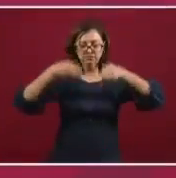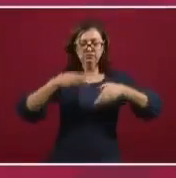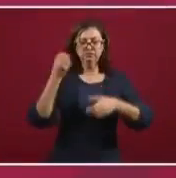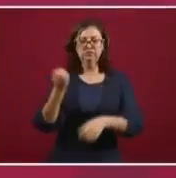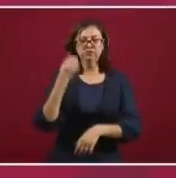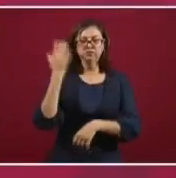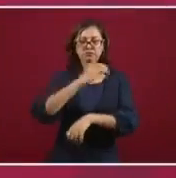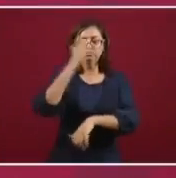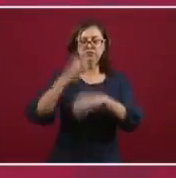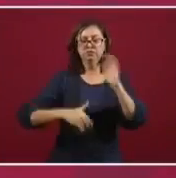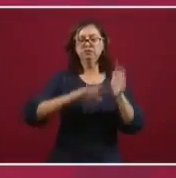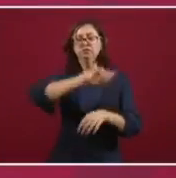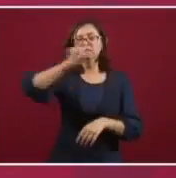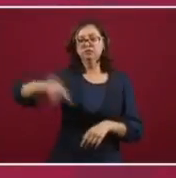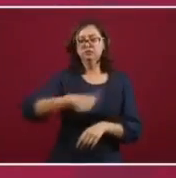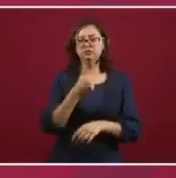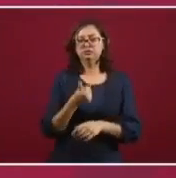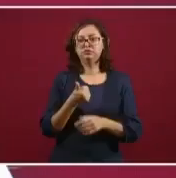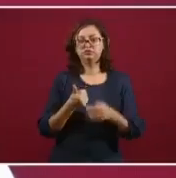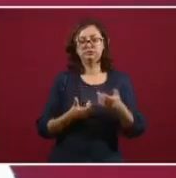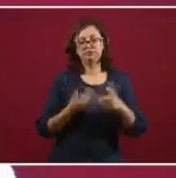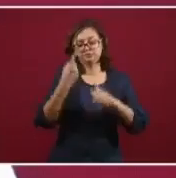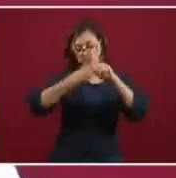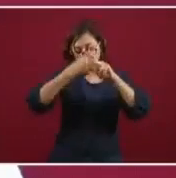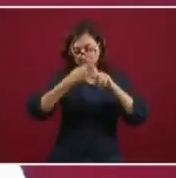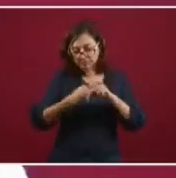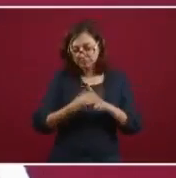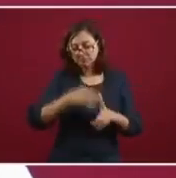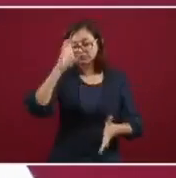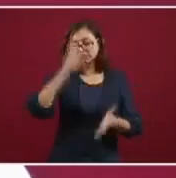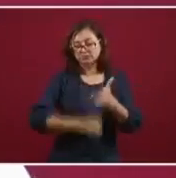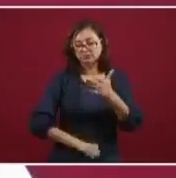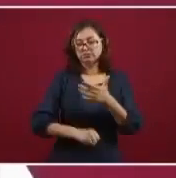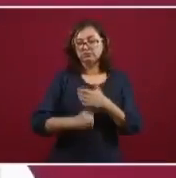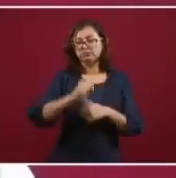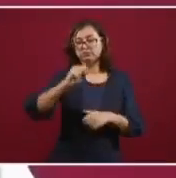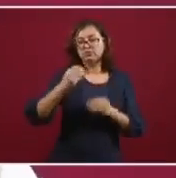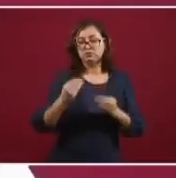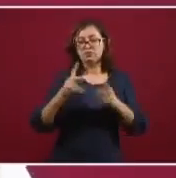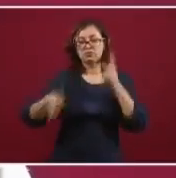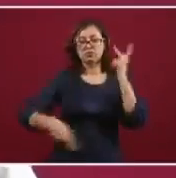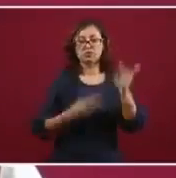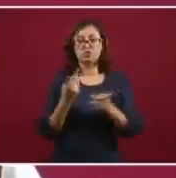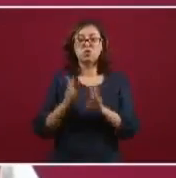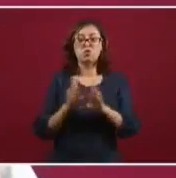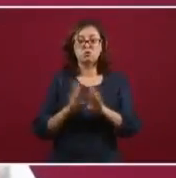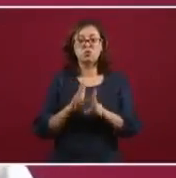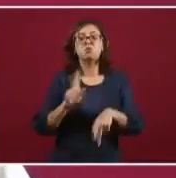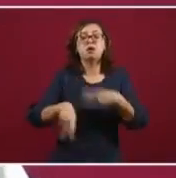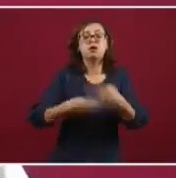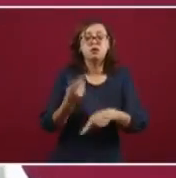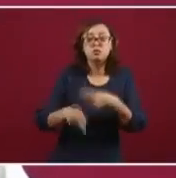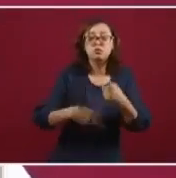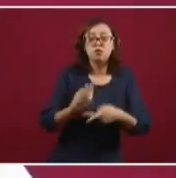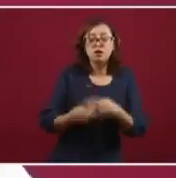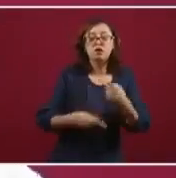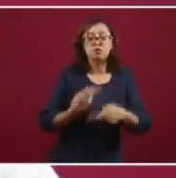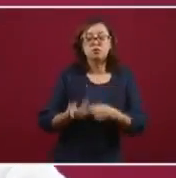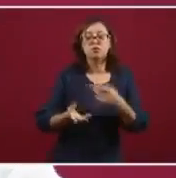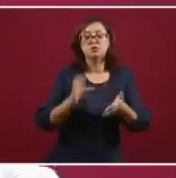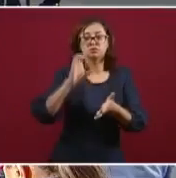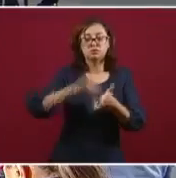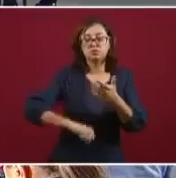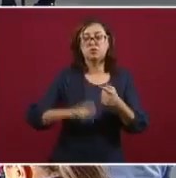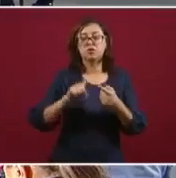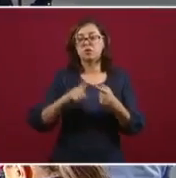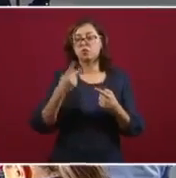conferencia vamos a hacer el corte de caja que nos han preguntado mucho sobre cómo vamos con Procuraduría